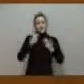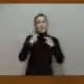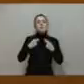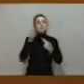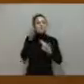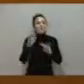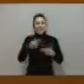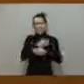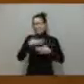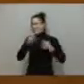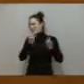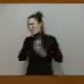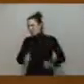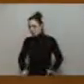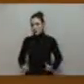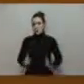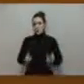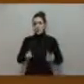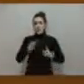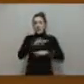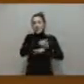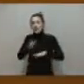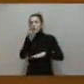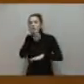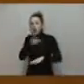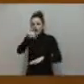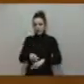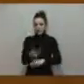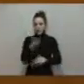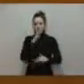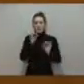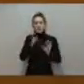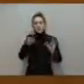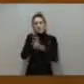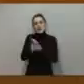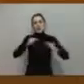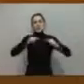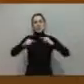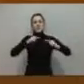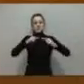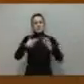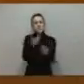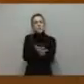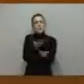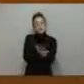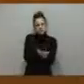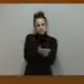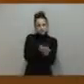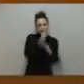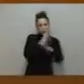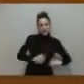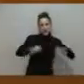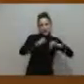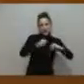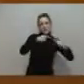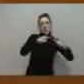y mal a nada en esta Cámara, que será la que tome las decisiones sobre las propuestas y no el Gobierno, que es el que los tiene